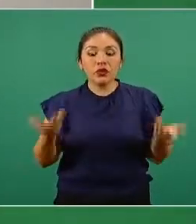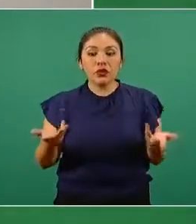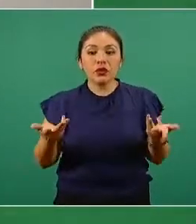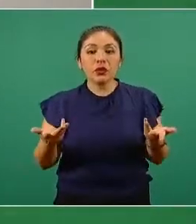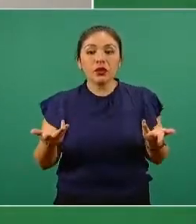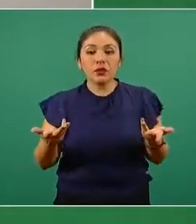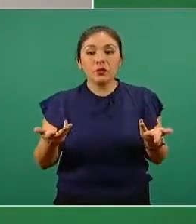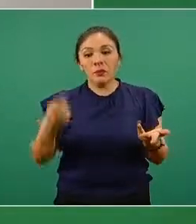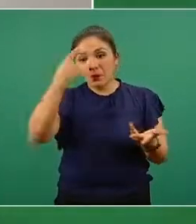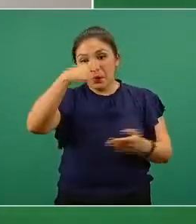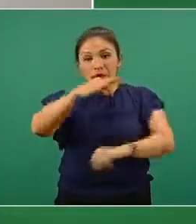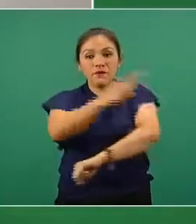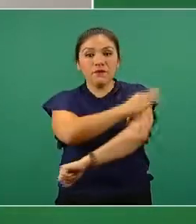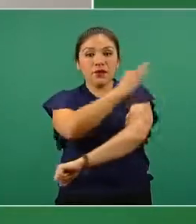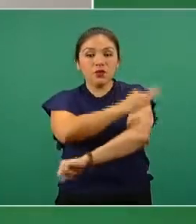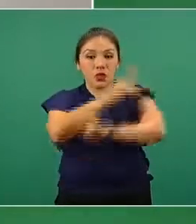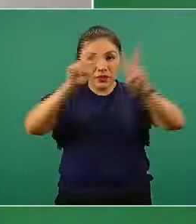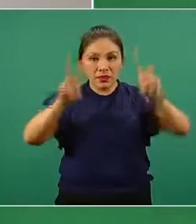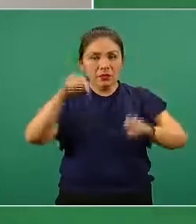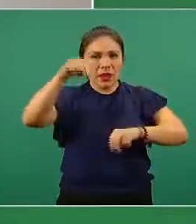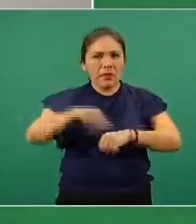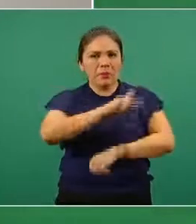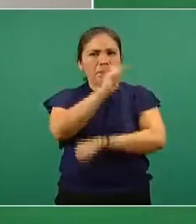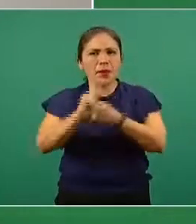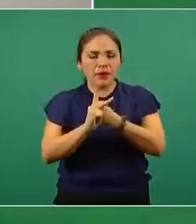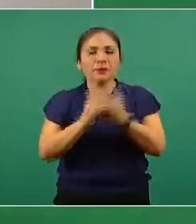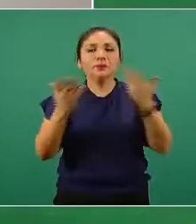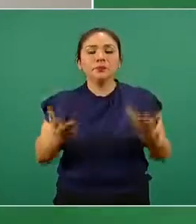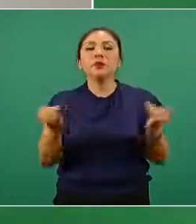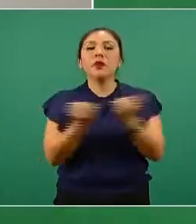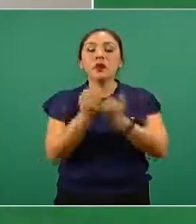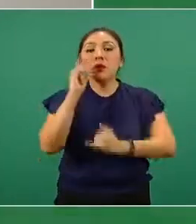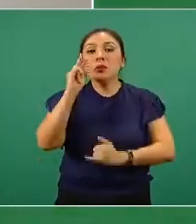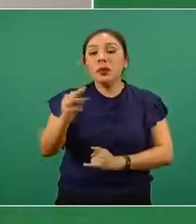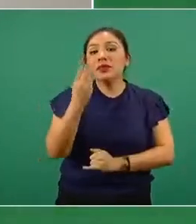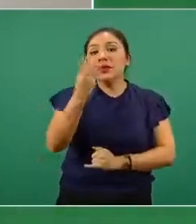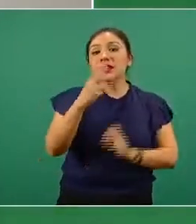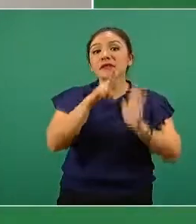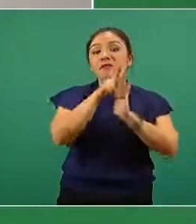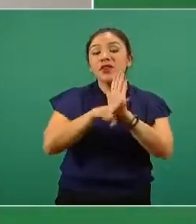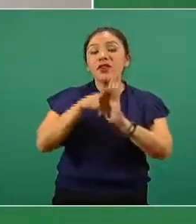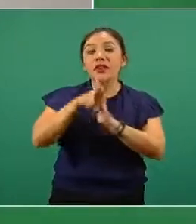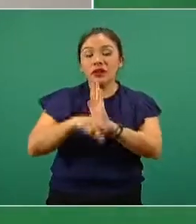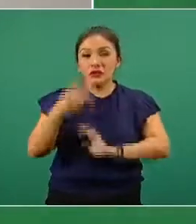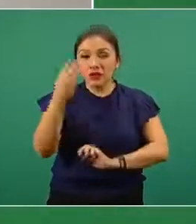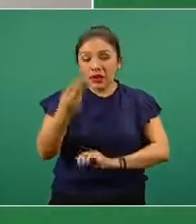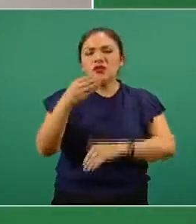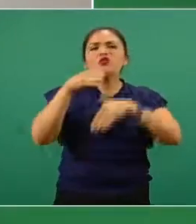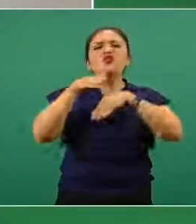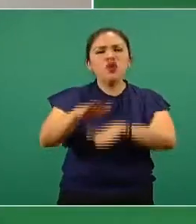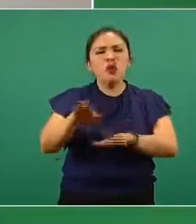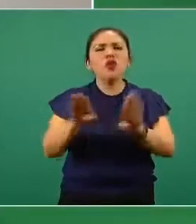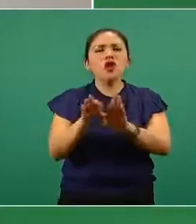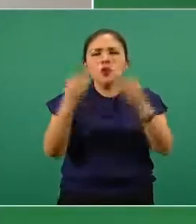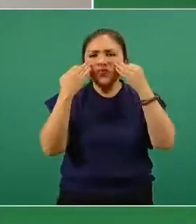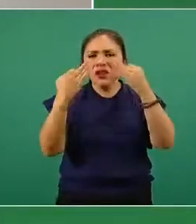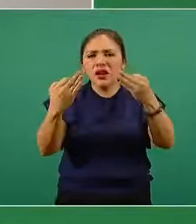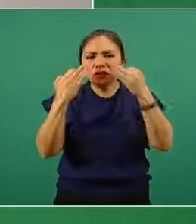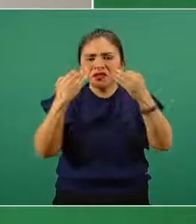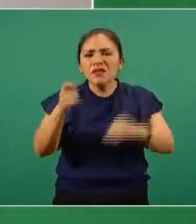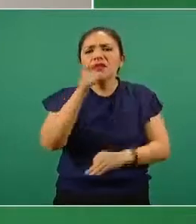de la vacunación en nuestro país, y veremos tres videos sobre